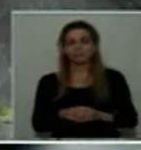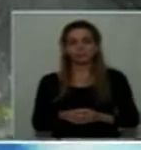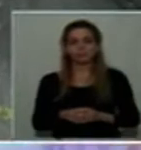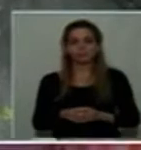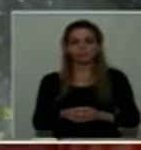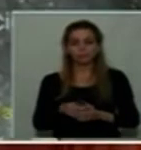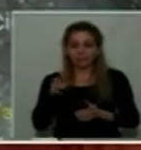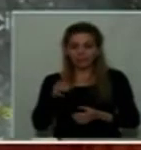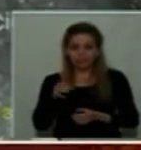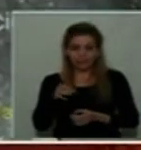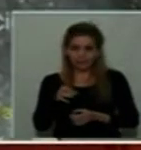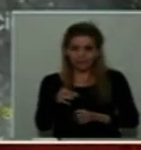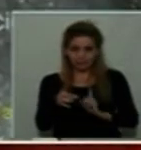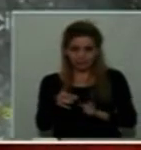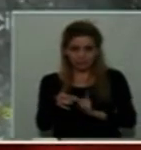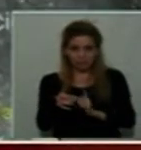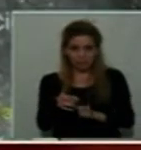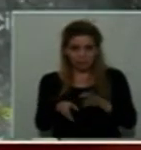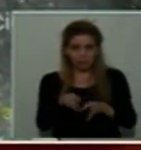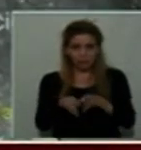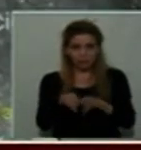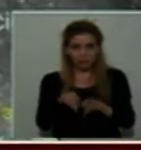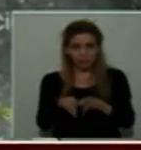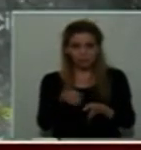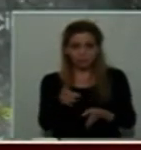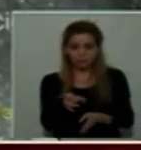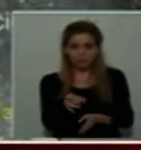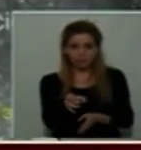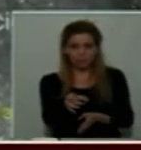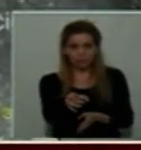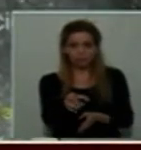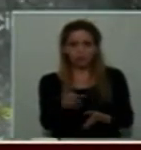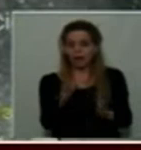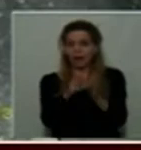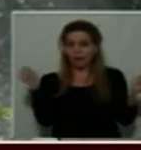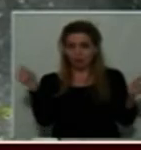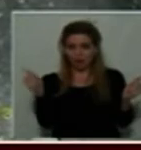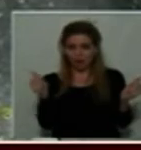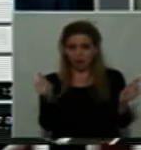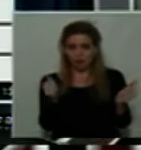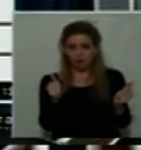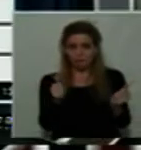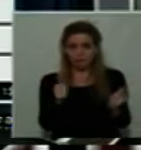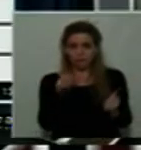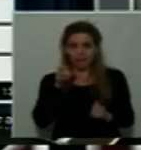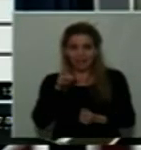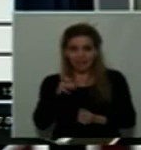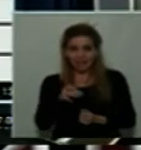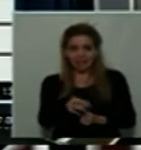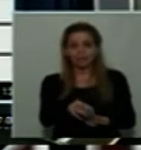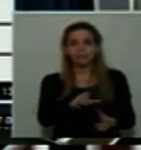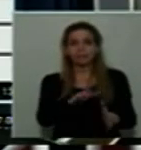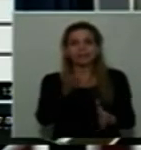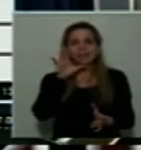apagado, segunda señal de precaución. Lo pasó y no bajaba la velocidad. A esta altura ya iba 58 kilómetros por hora.